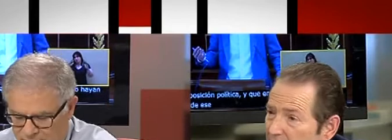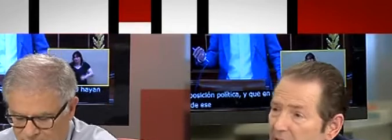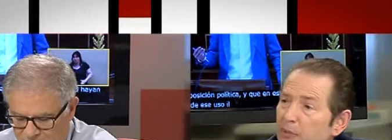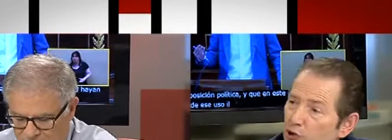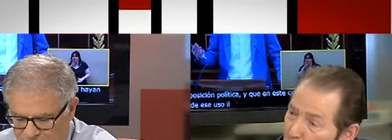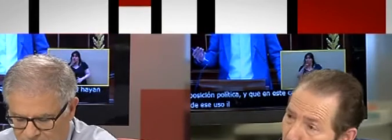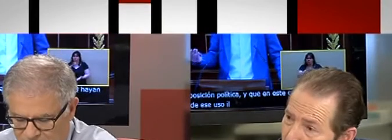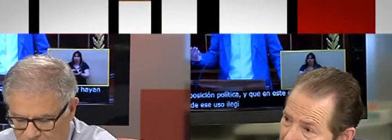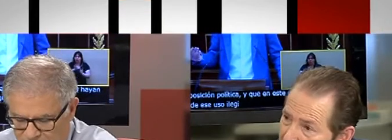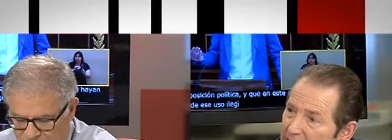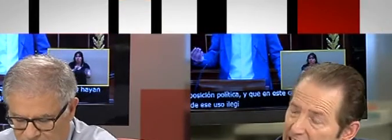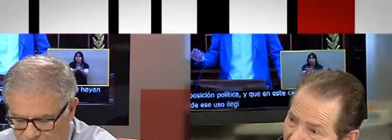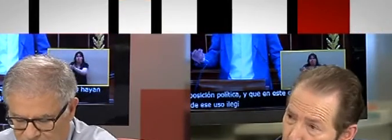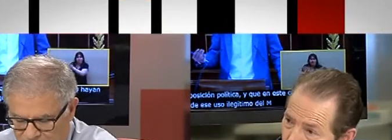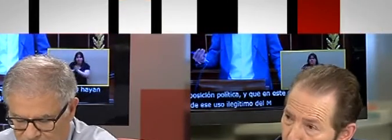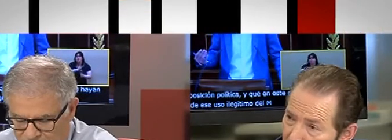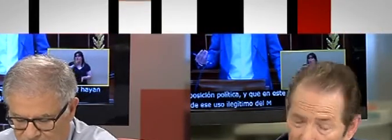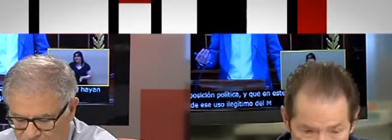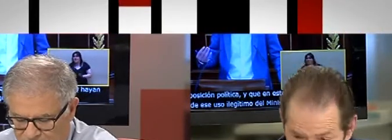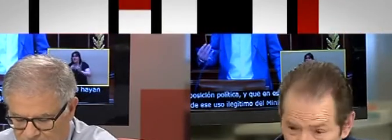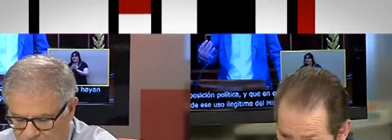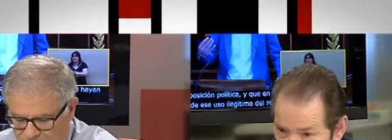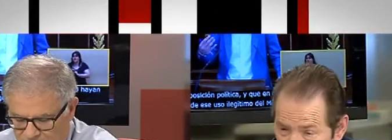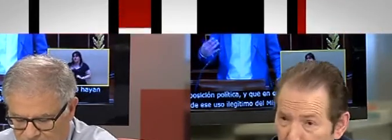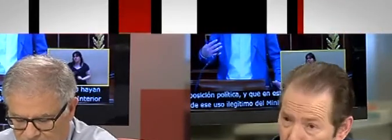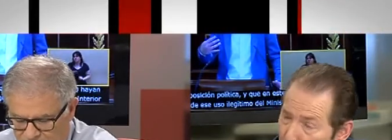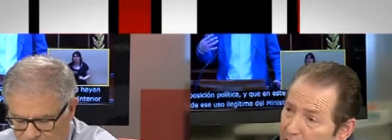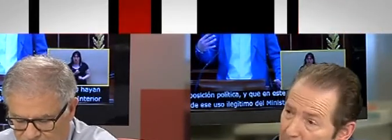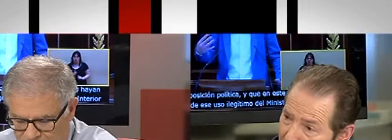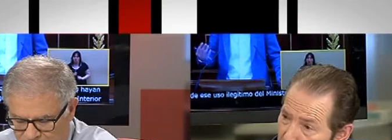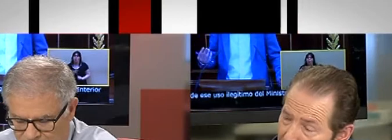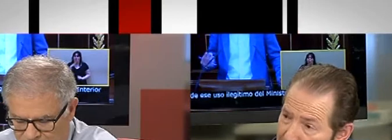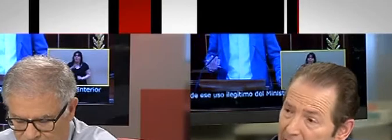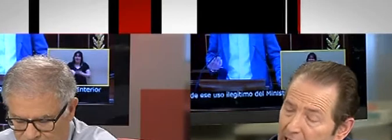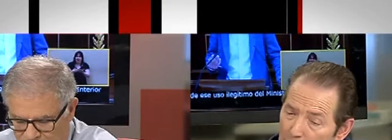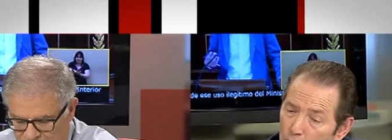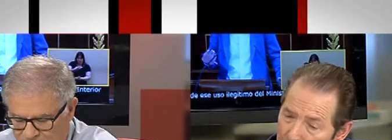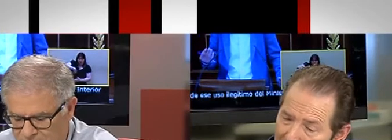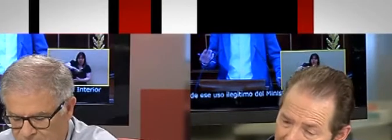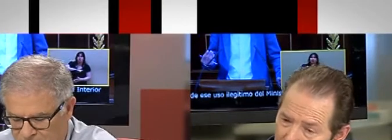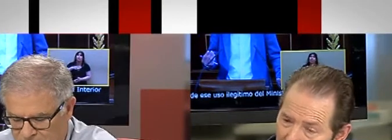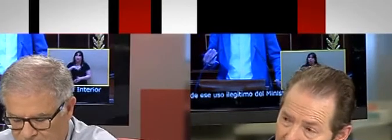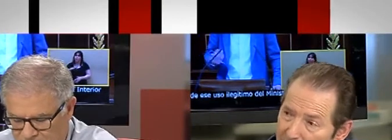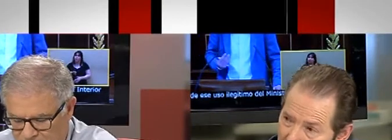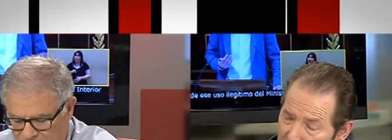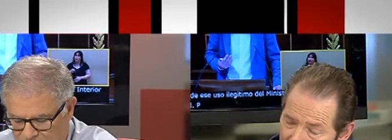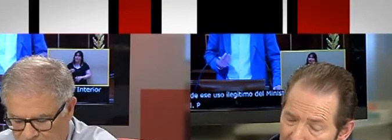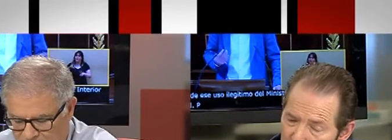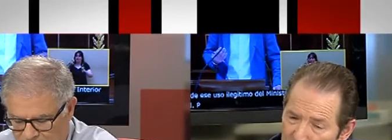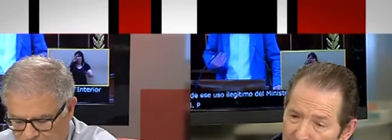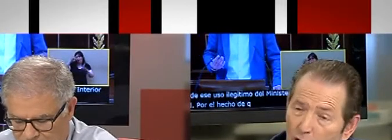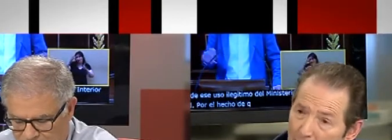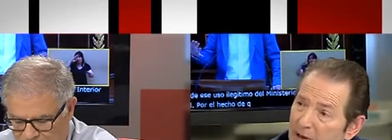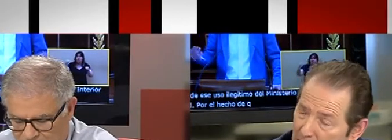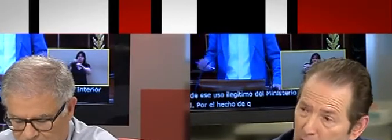ocurrir pero si no ocurre si eso no ocurre yo creo que no va a ocurrir porque yo creo que el partido socialista lo que va a crecer por la izquierda que puede crecer